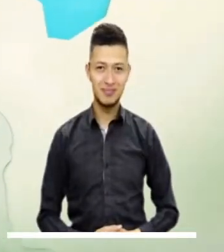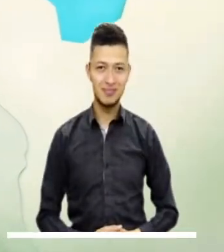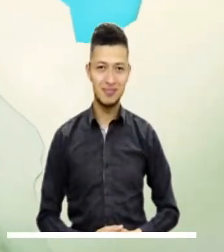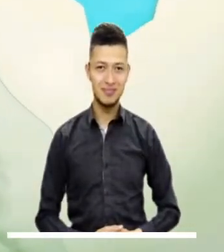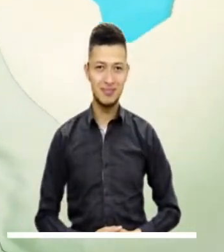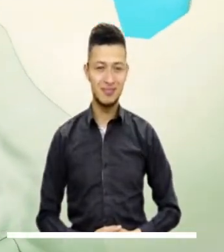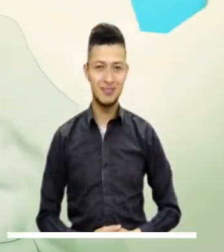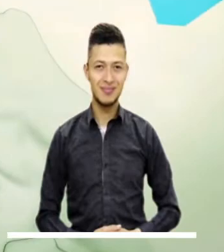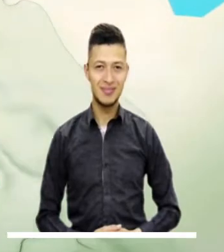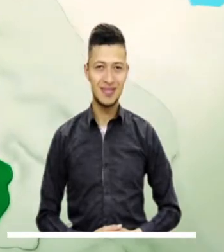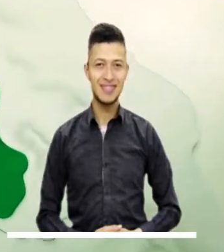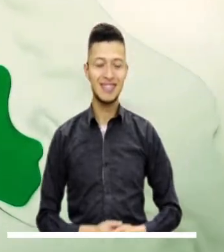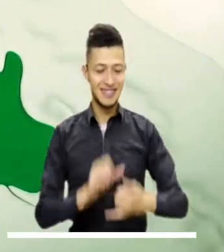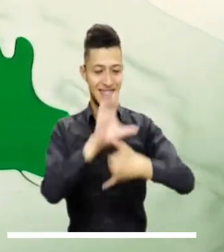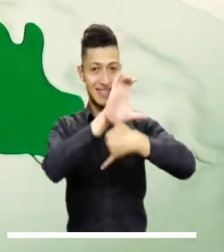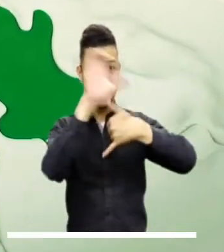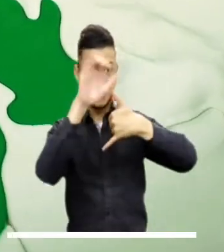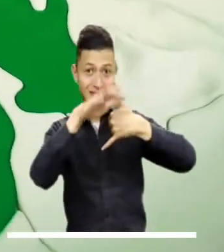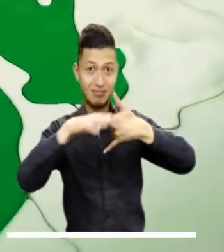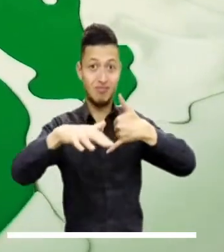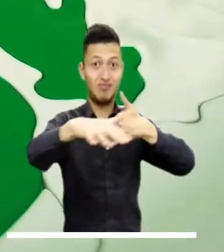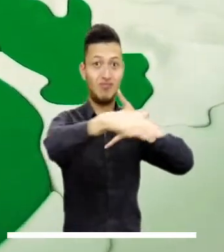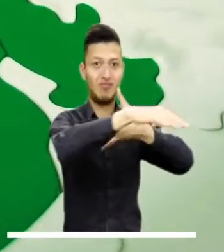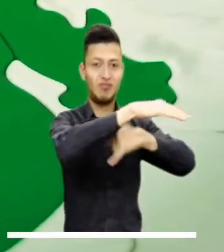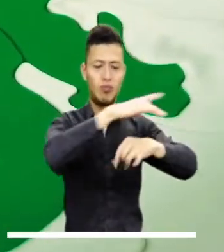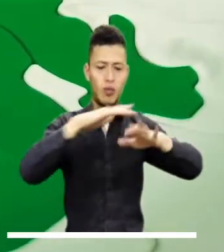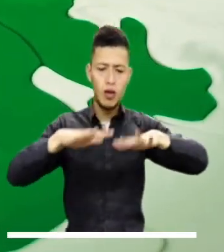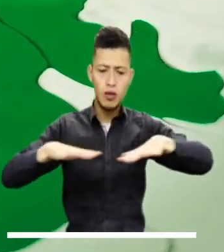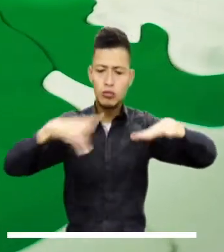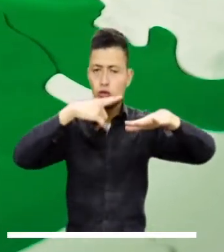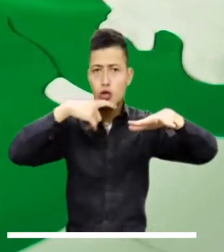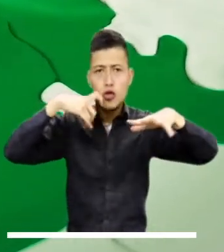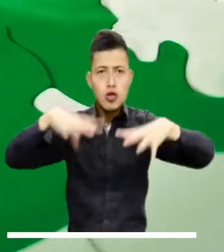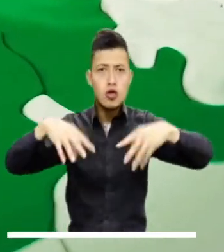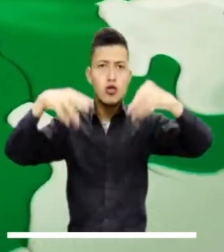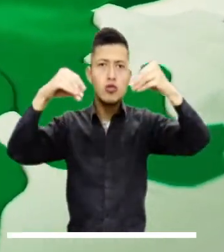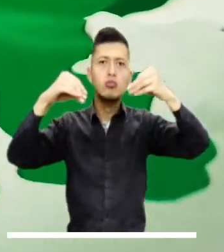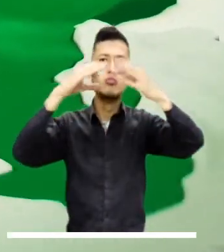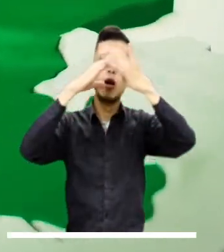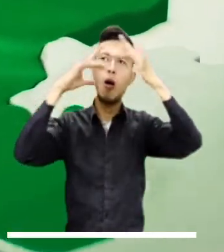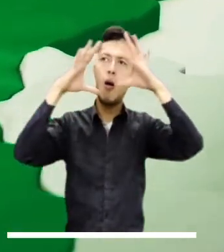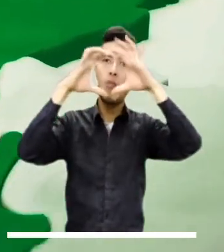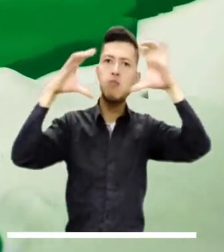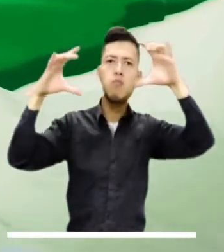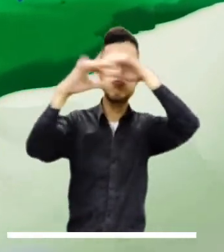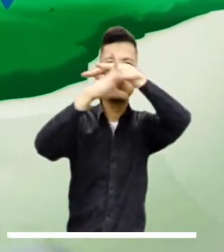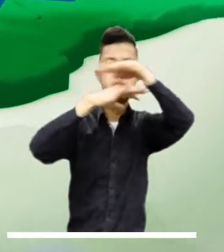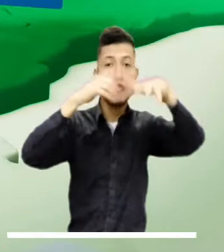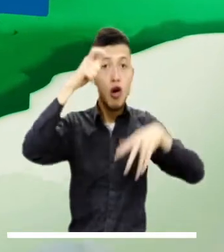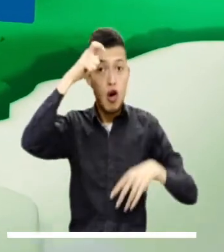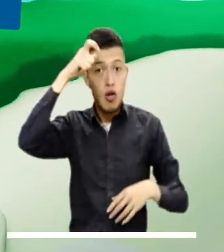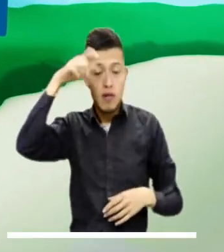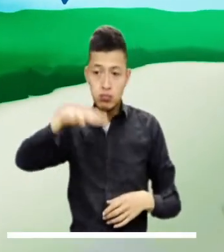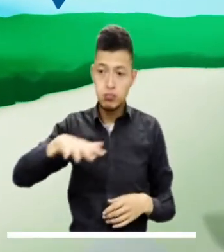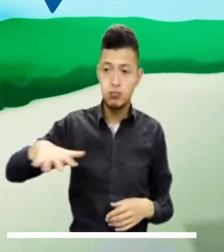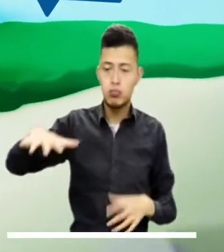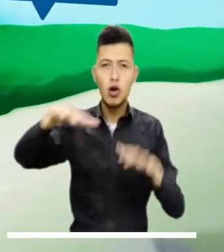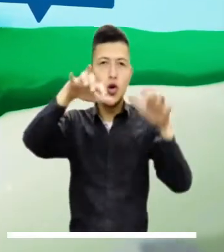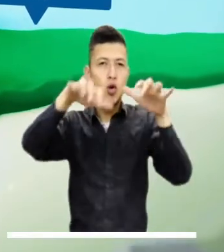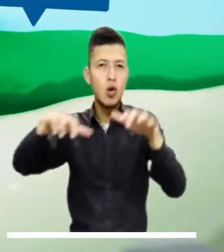En la región Caribe se espera una tarde con tiempo seco y cielo parcialmente nublado. Córdoba, sin embargo, tendrá lluvias suaves durante la